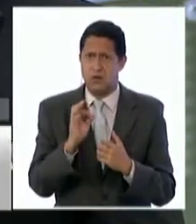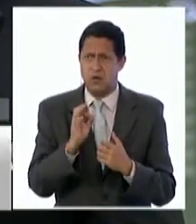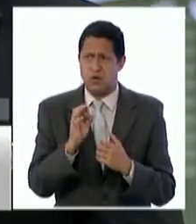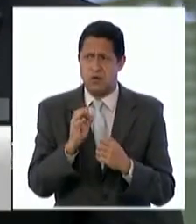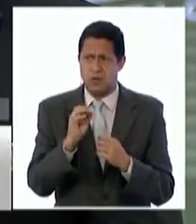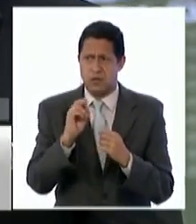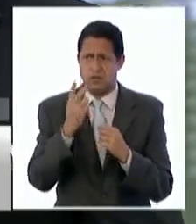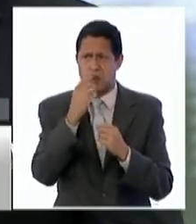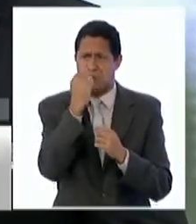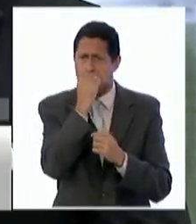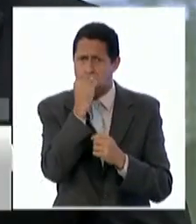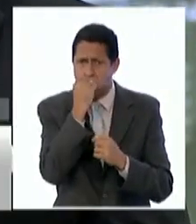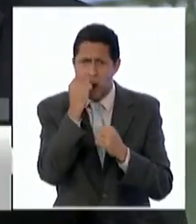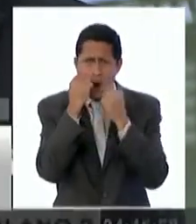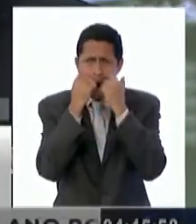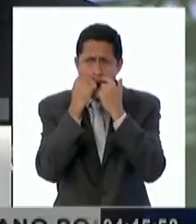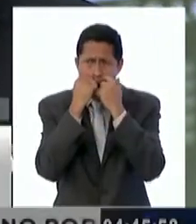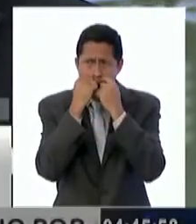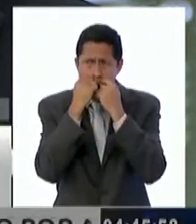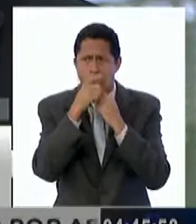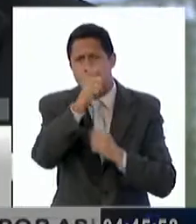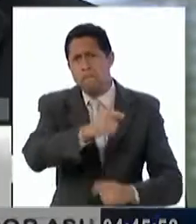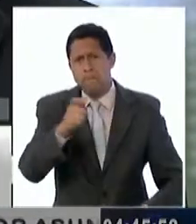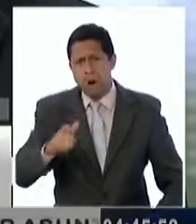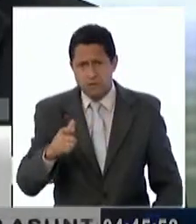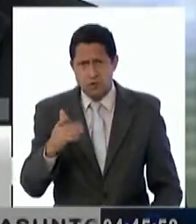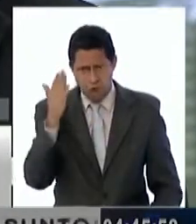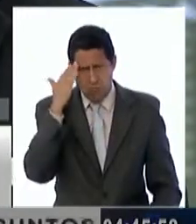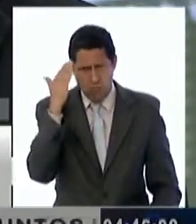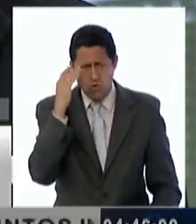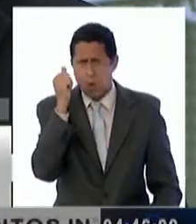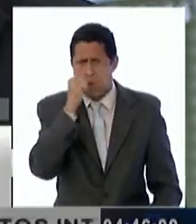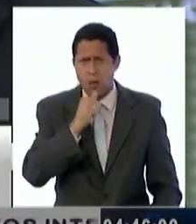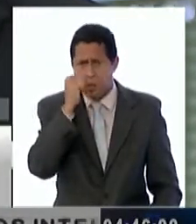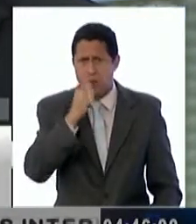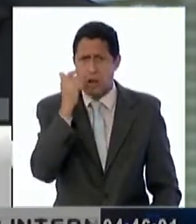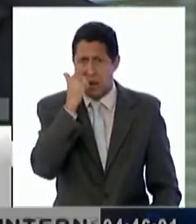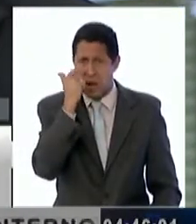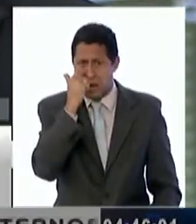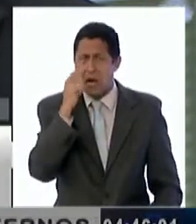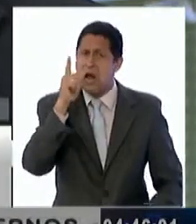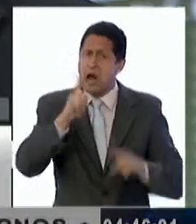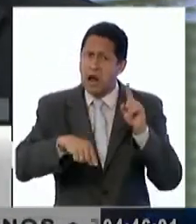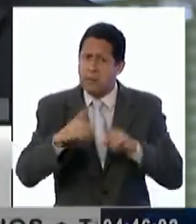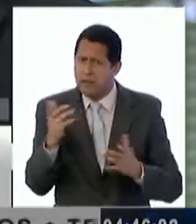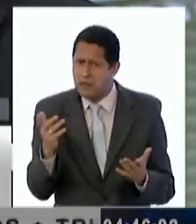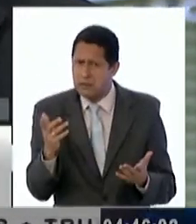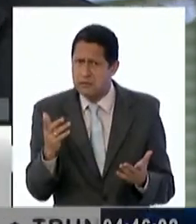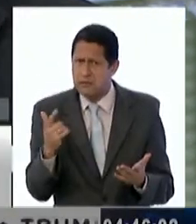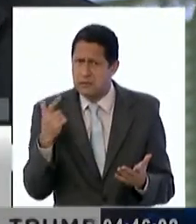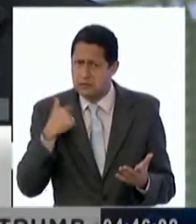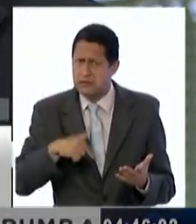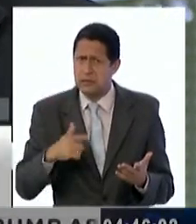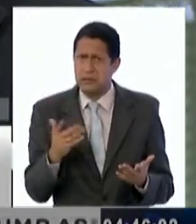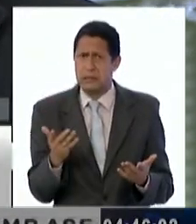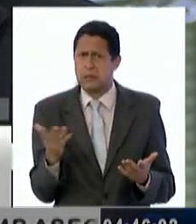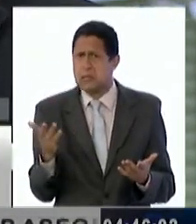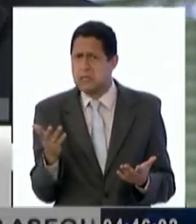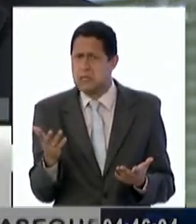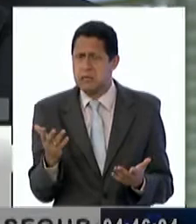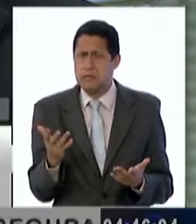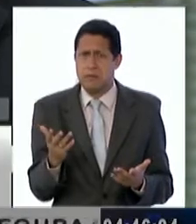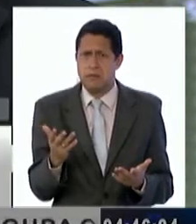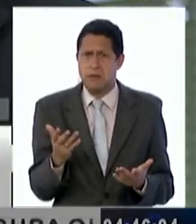secundarias terciarias que es cuando ya las personas se han realizado muchas cirugías de la nariz que a veces pues tienen indicación de